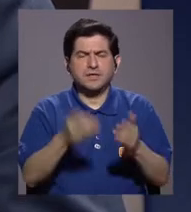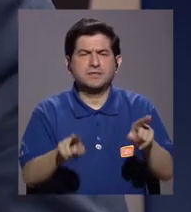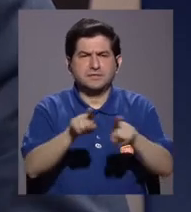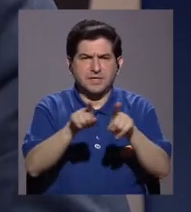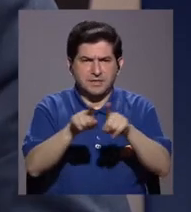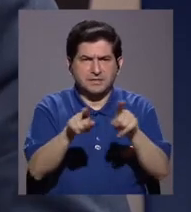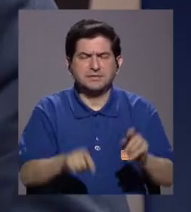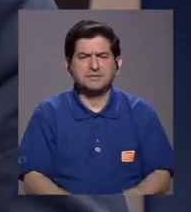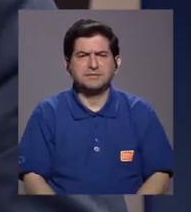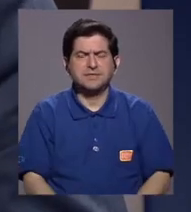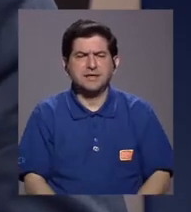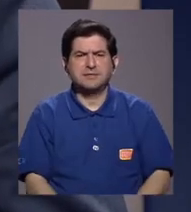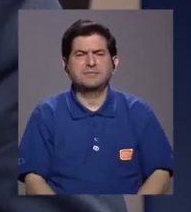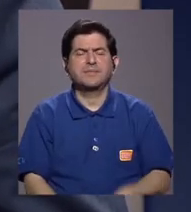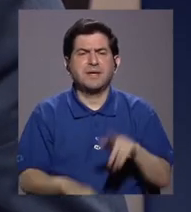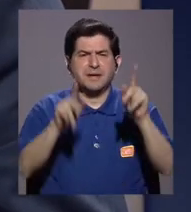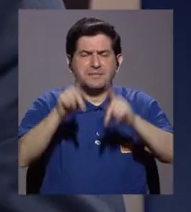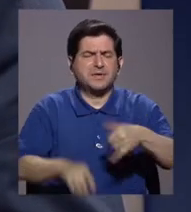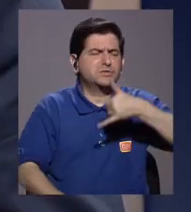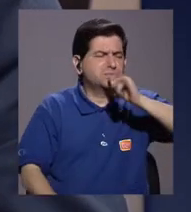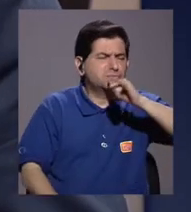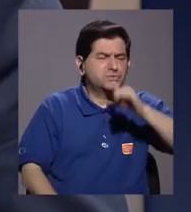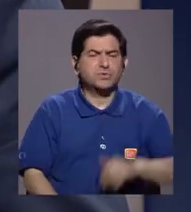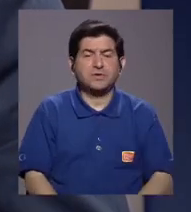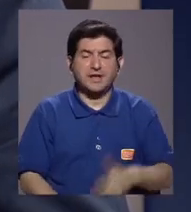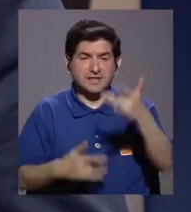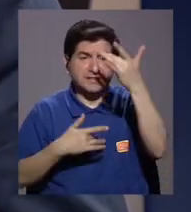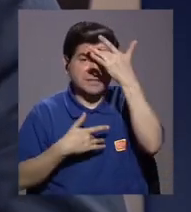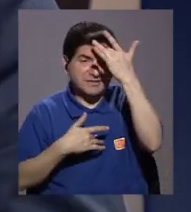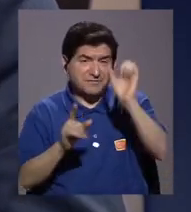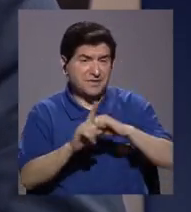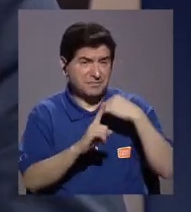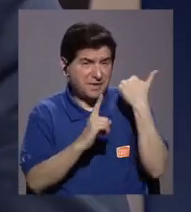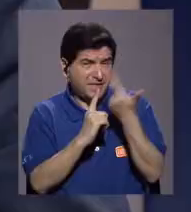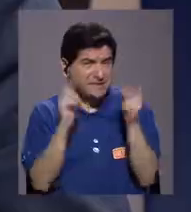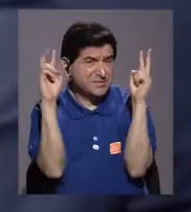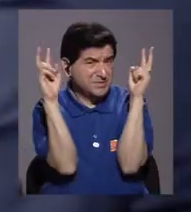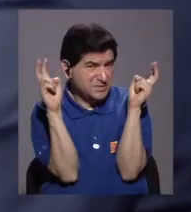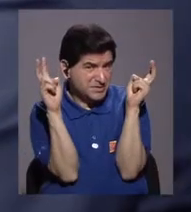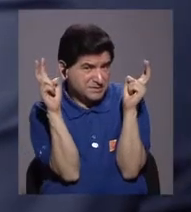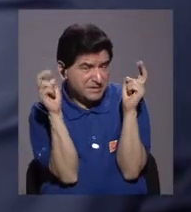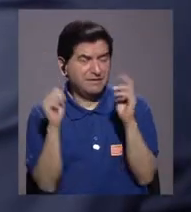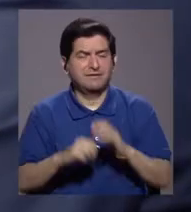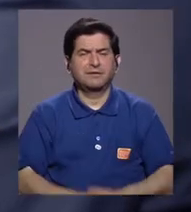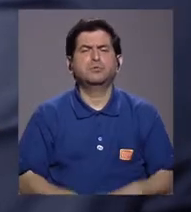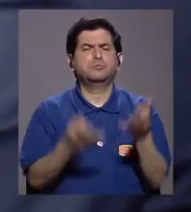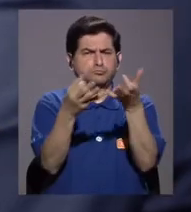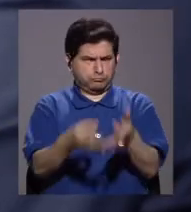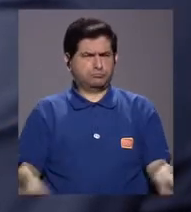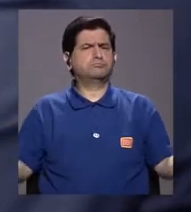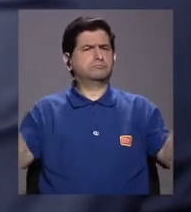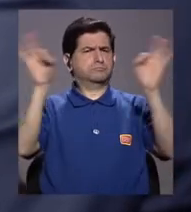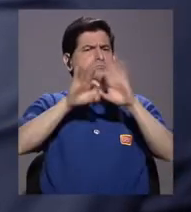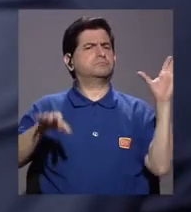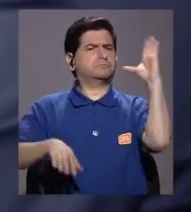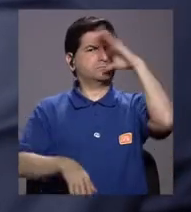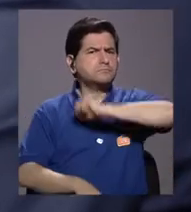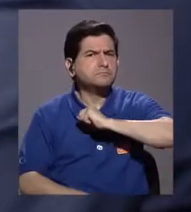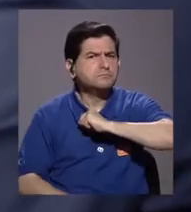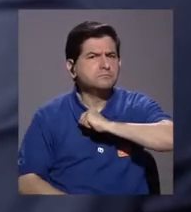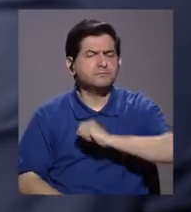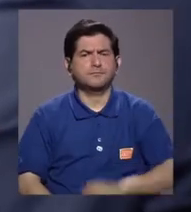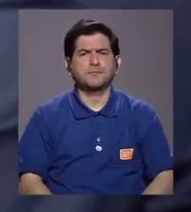estos modelos se pueden aplicar a lo que uno llamaría una enfermedad social es muy importante ver